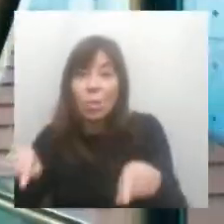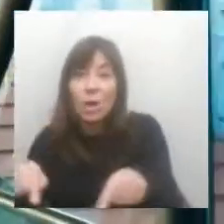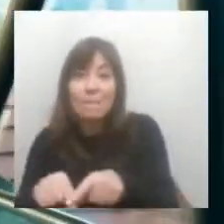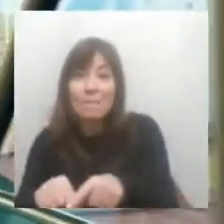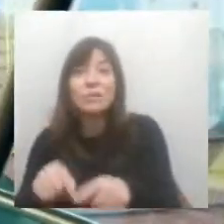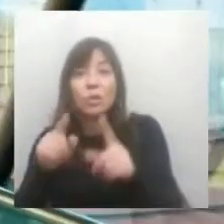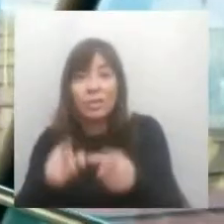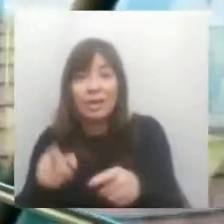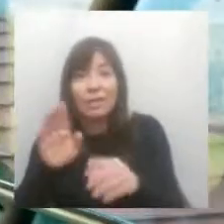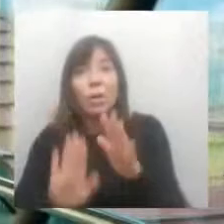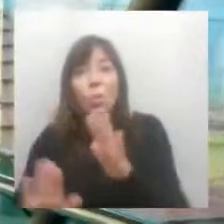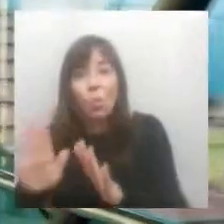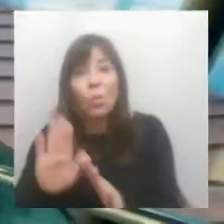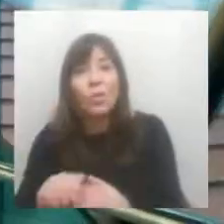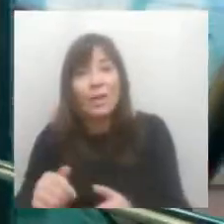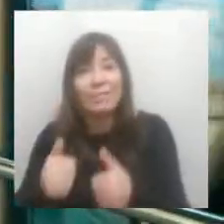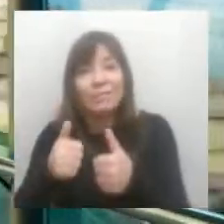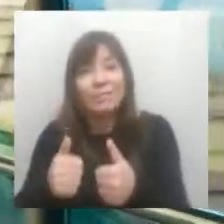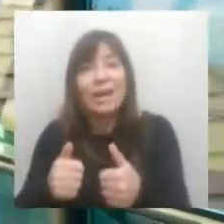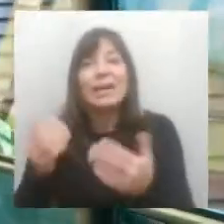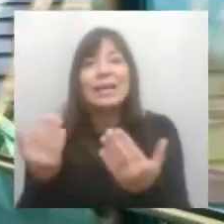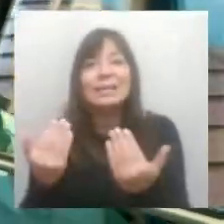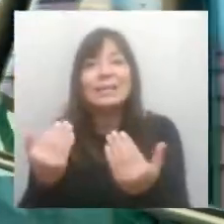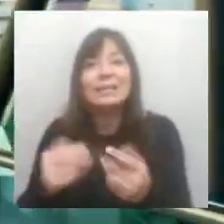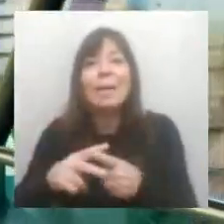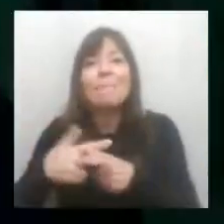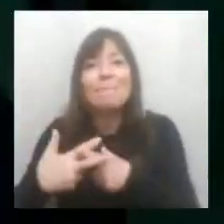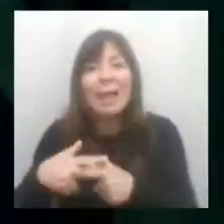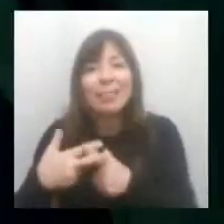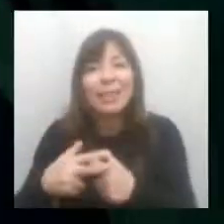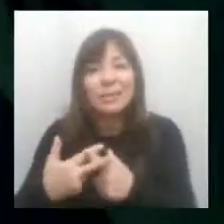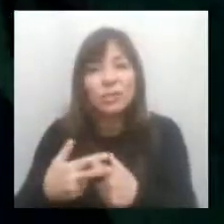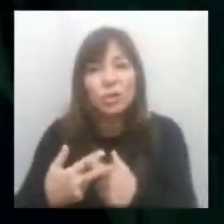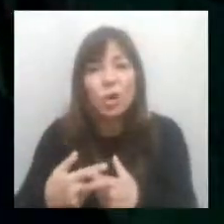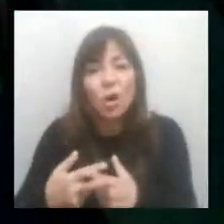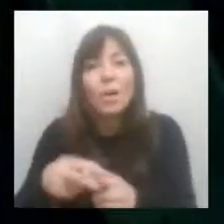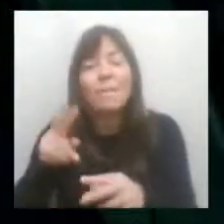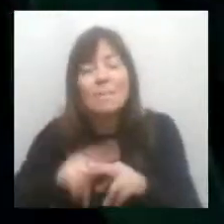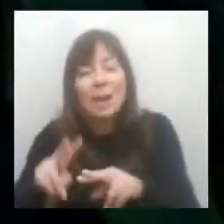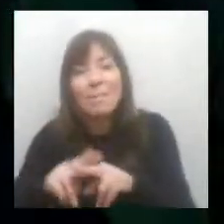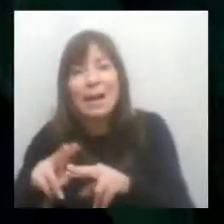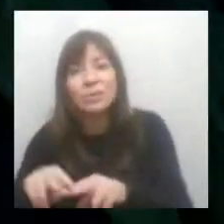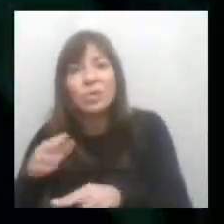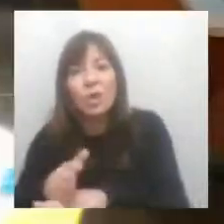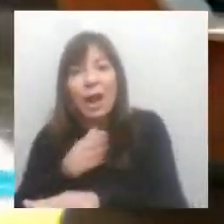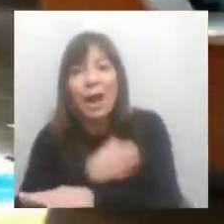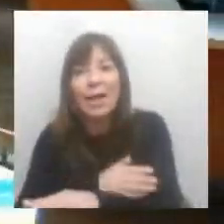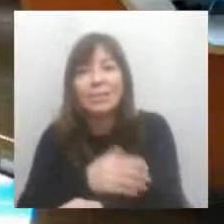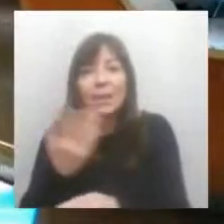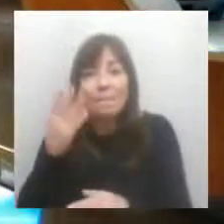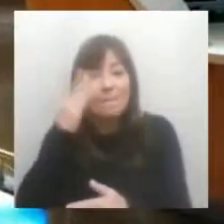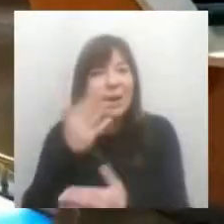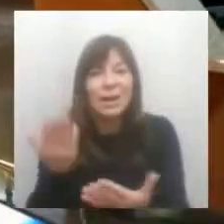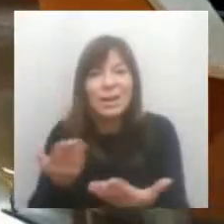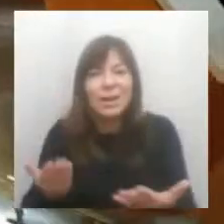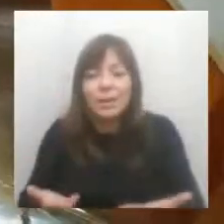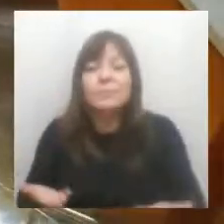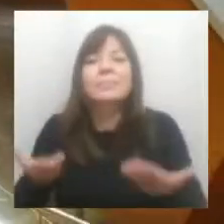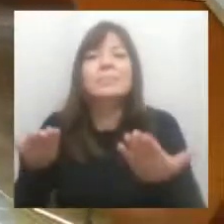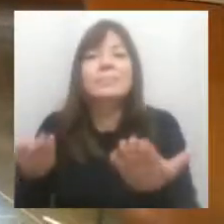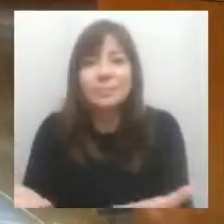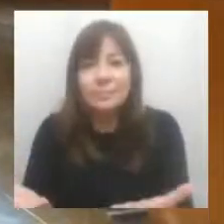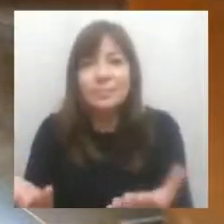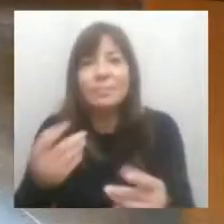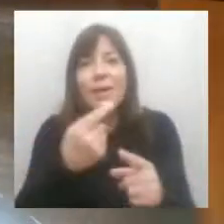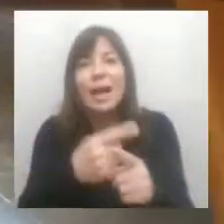sala, pero particularmente este requiere de un trabajo de mantención y de preparación para tenerlo disponible para todos los visitantes. Y aquí